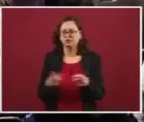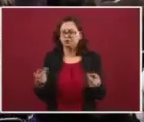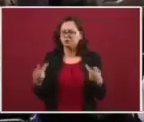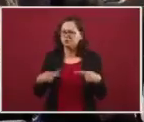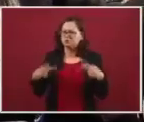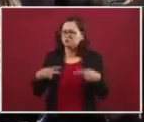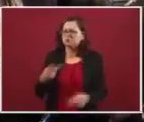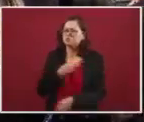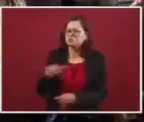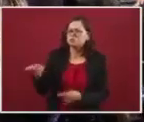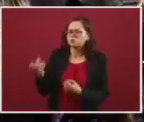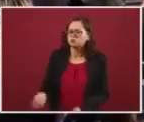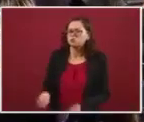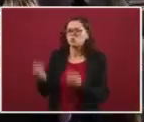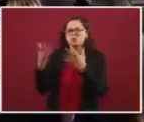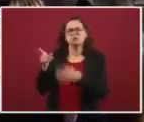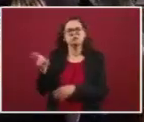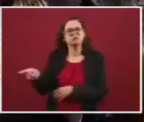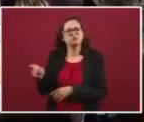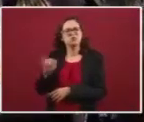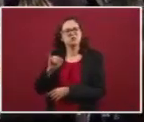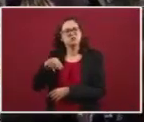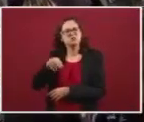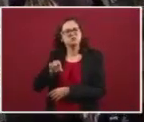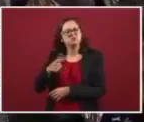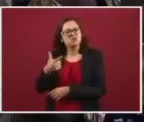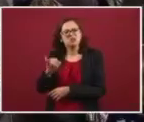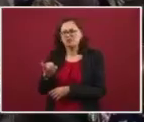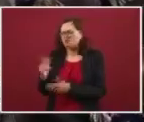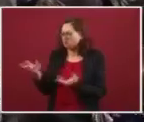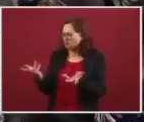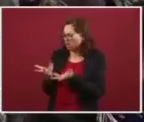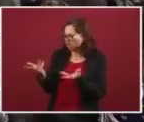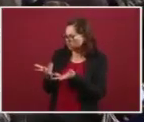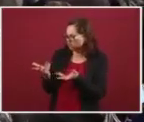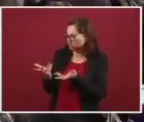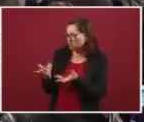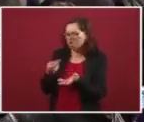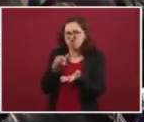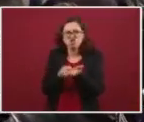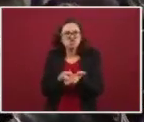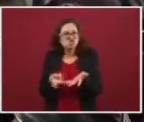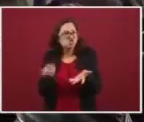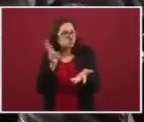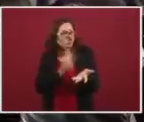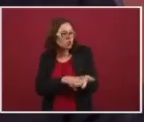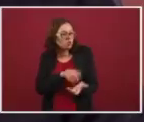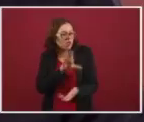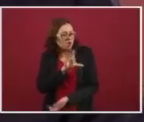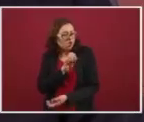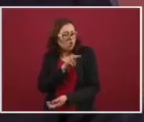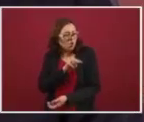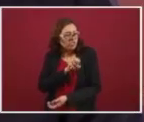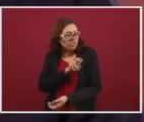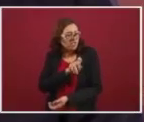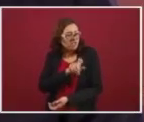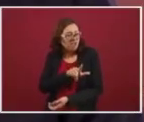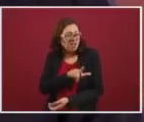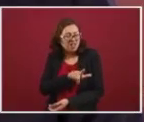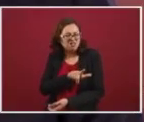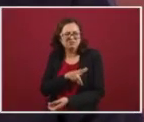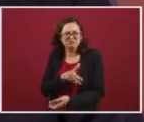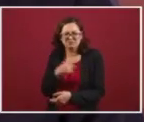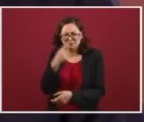pobreza. Entonces, son cosas que se tienen que ir ajustando, es